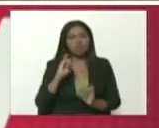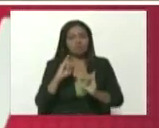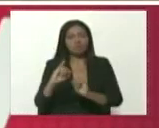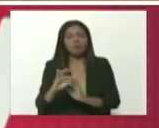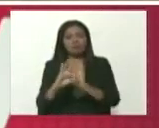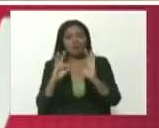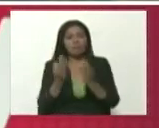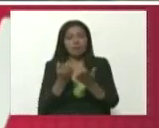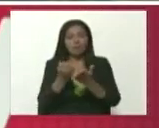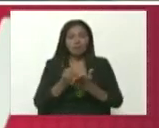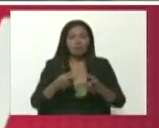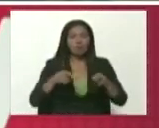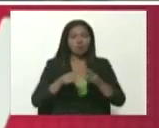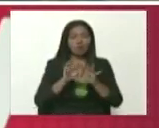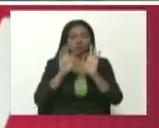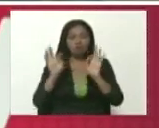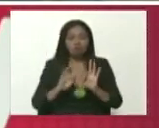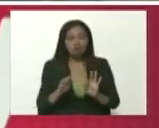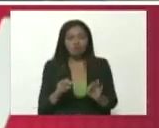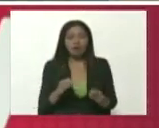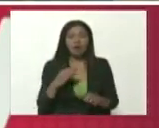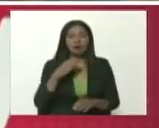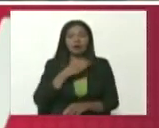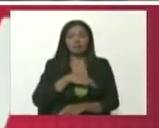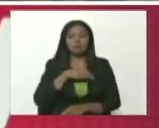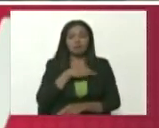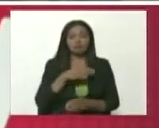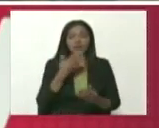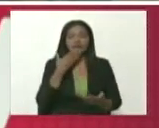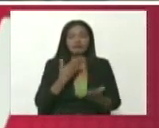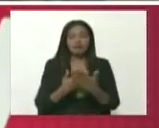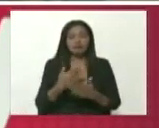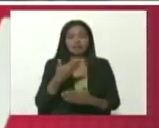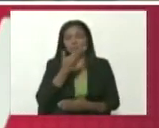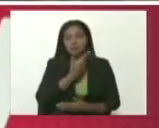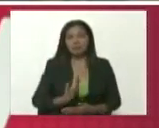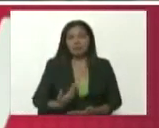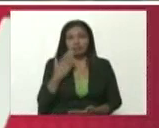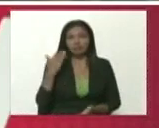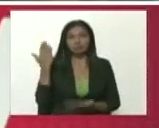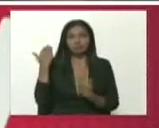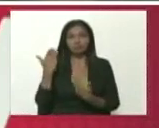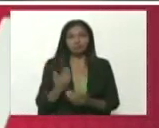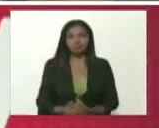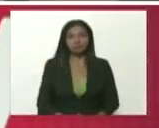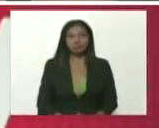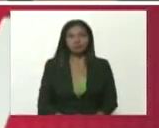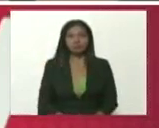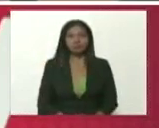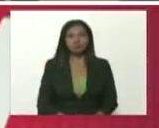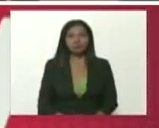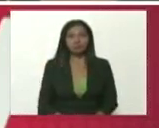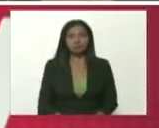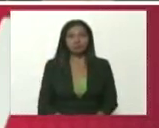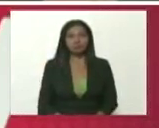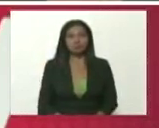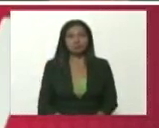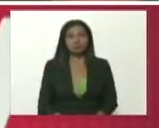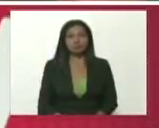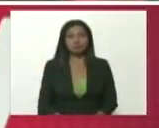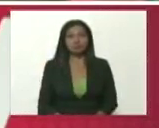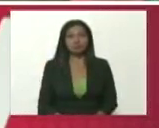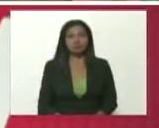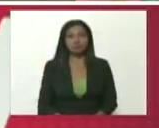sean beneficiadas por sus grandes misiones. Gracias, presidente. Adelante. Bueno, camarada. Estaba